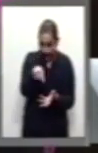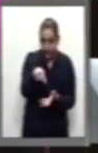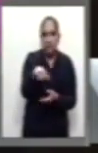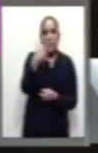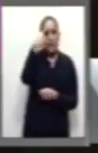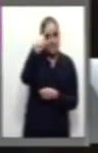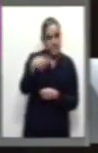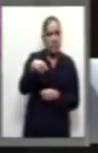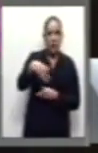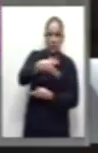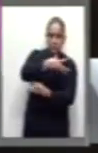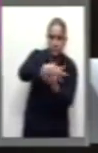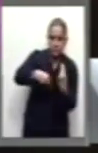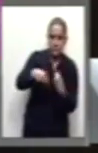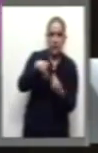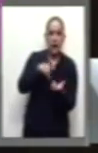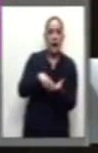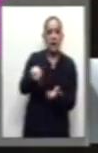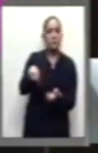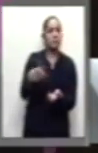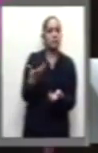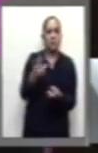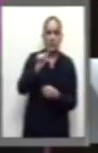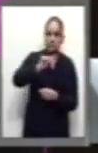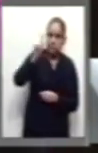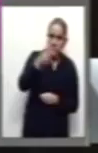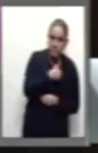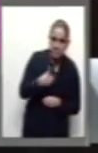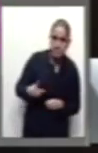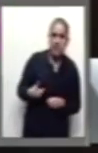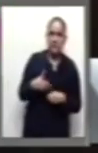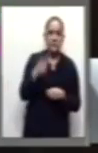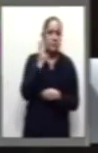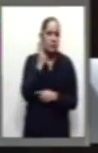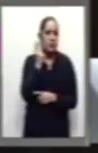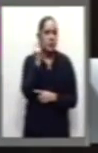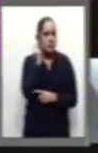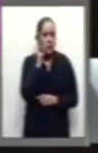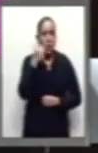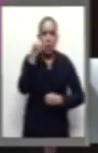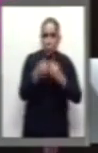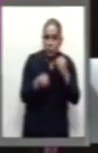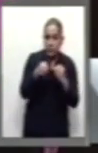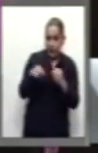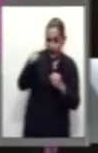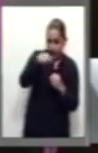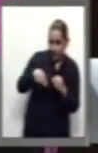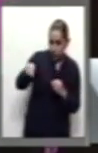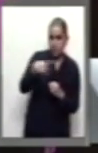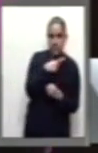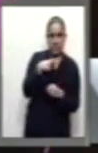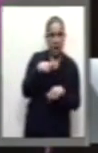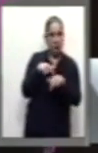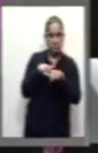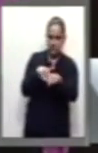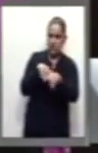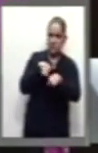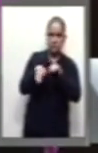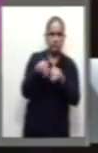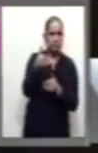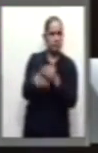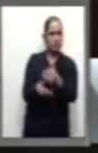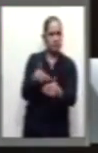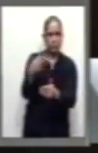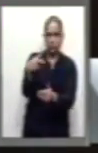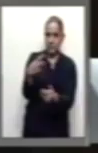Unión estuvieran ejerciendo sus labores de manera segura y adecuada. En esta